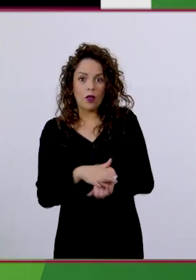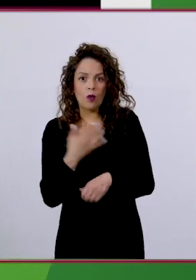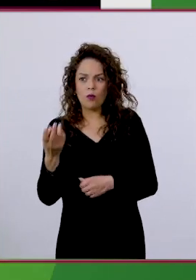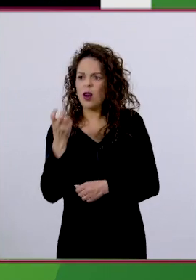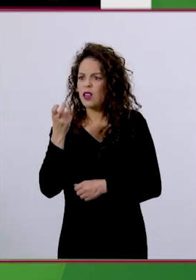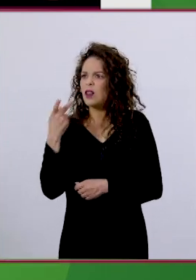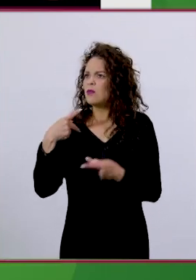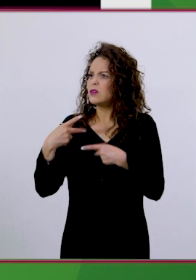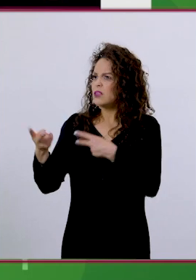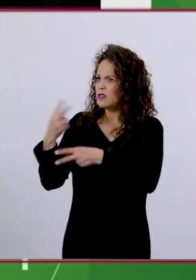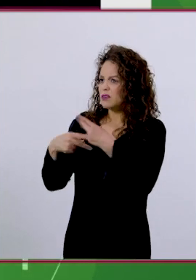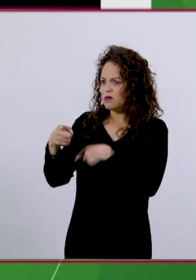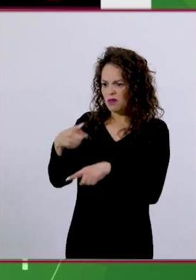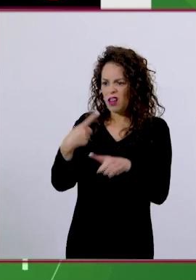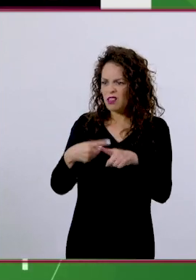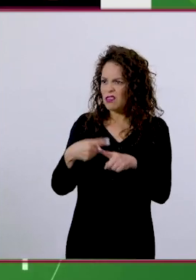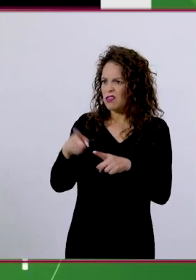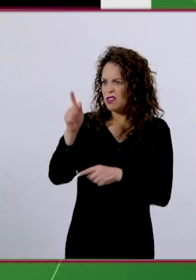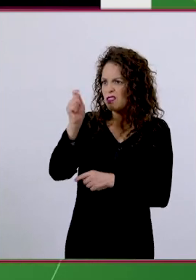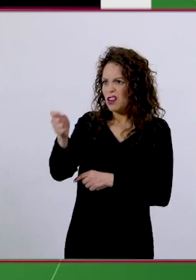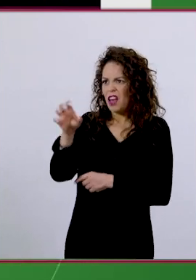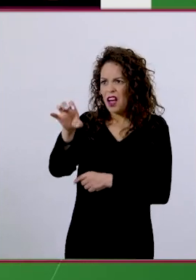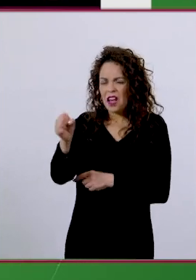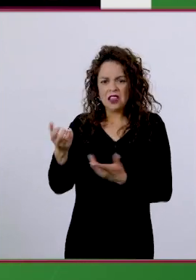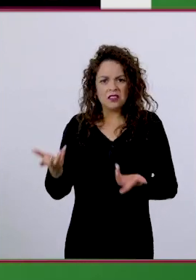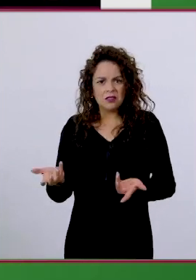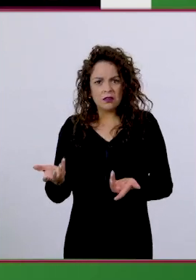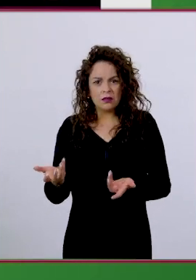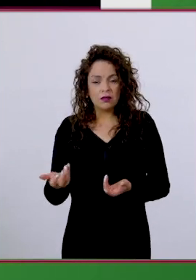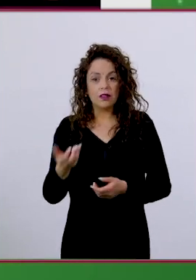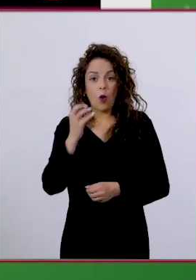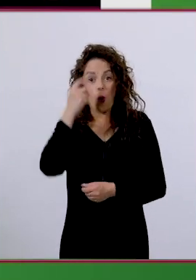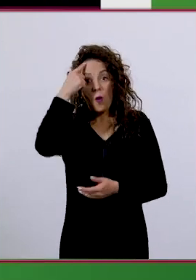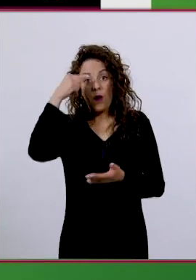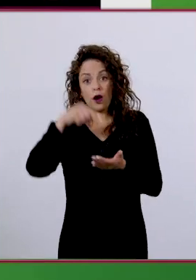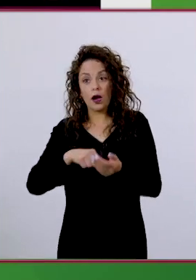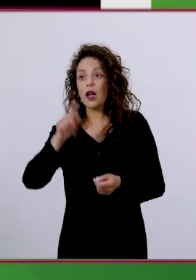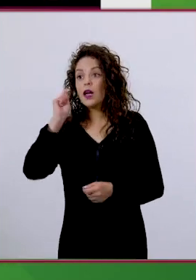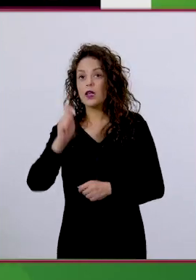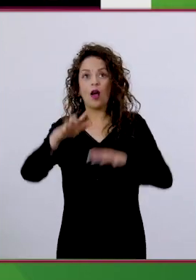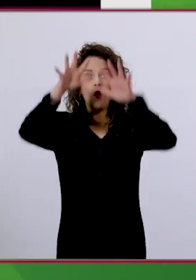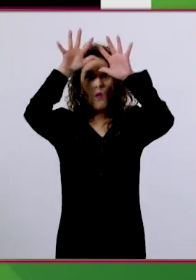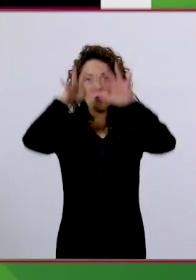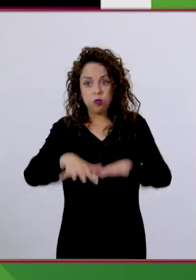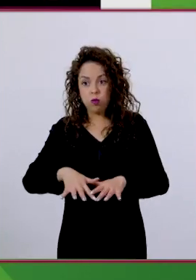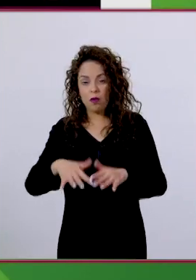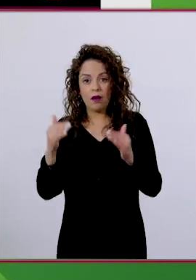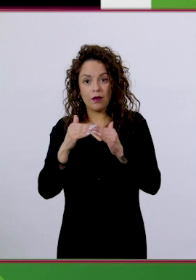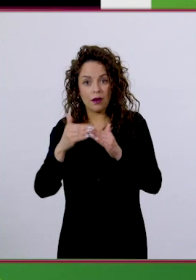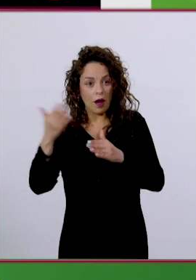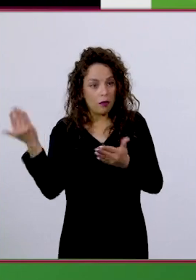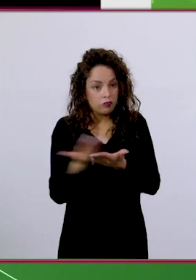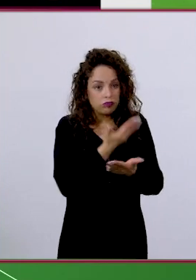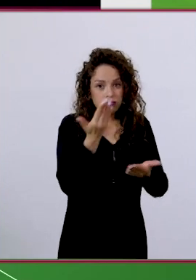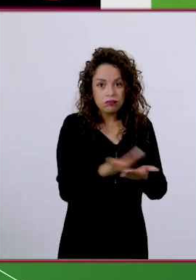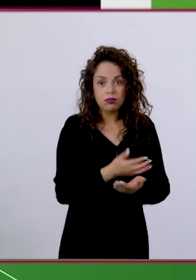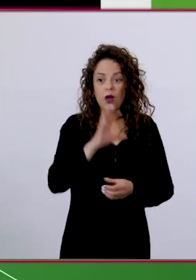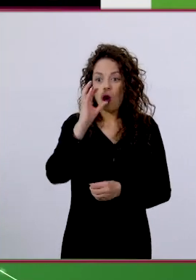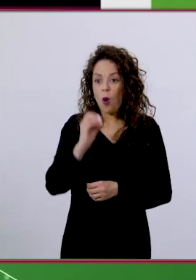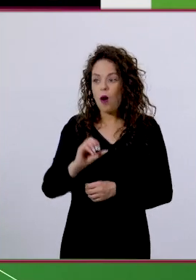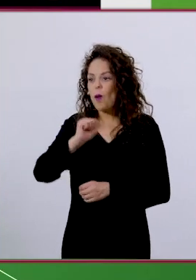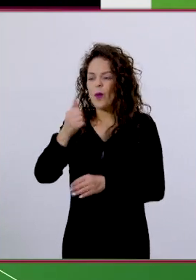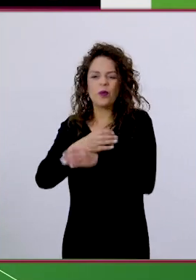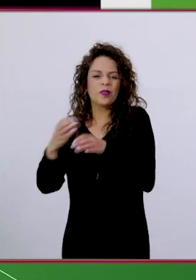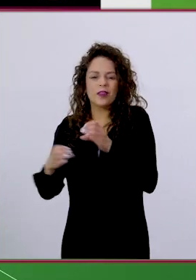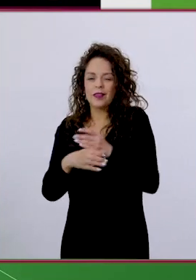esos que llegan y también el creer que se les va a tirar la casa o que se les va a hacer una casa o cosas ahí por el